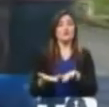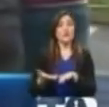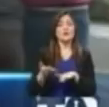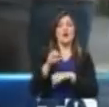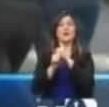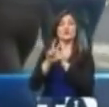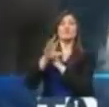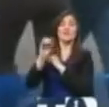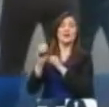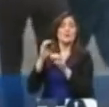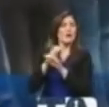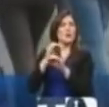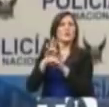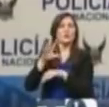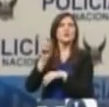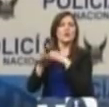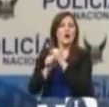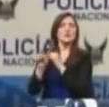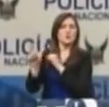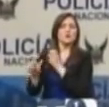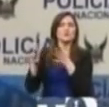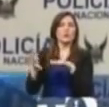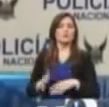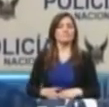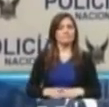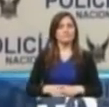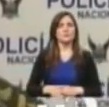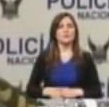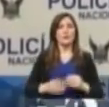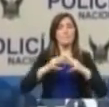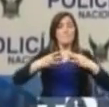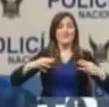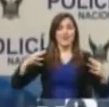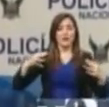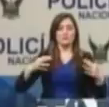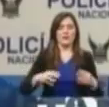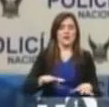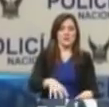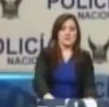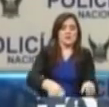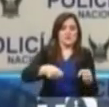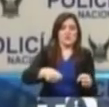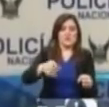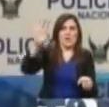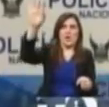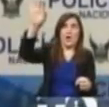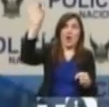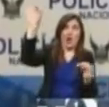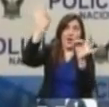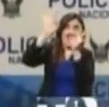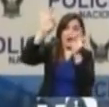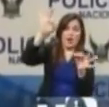de 30 años aproximadamente. Manipuló algún material que tenía electricidad y